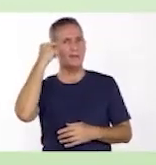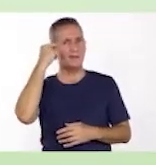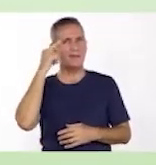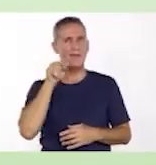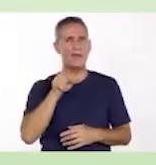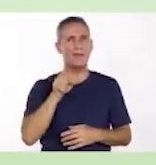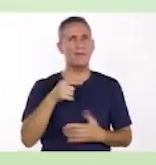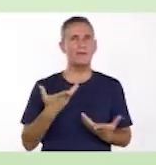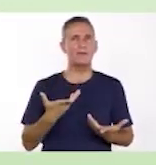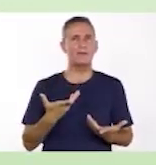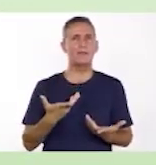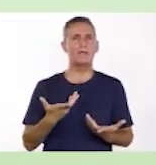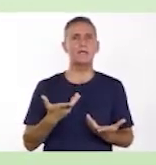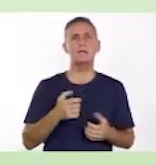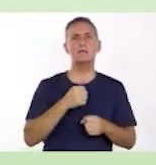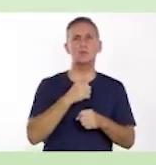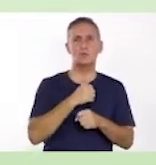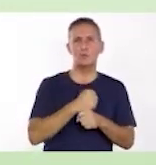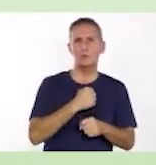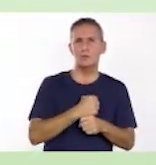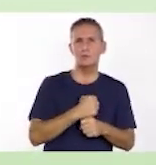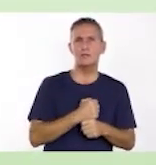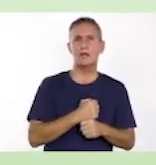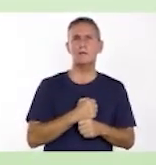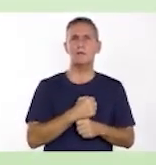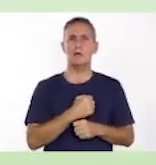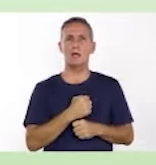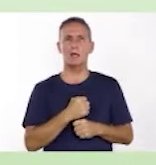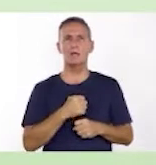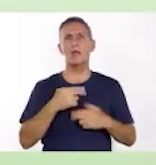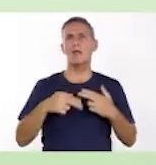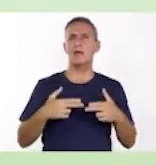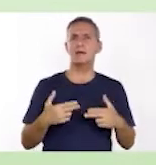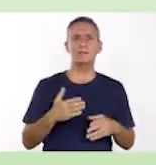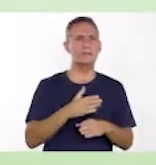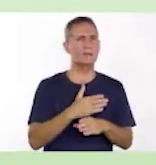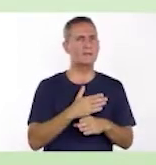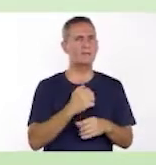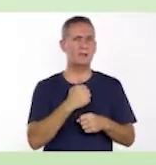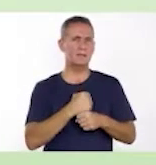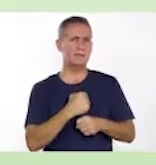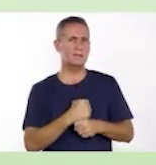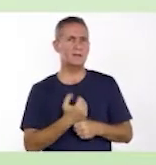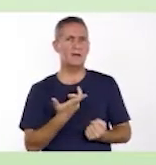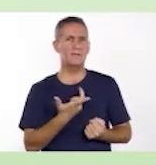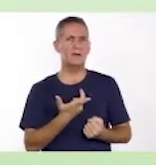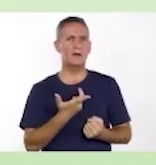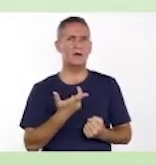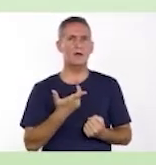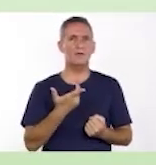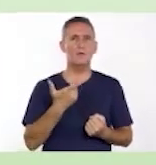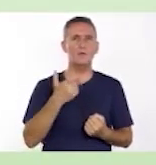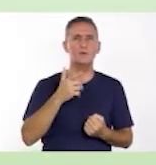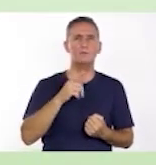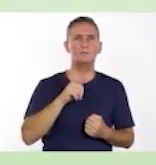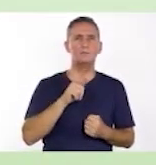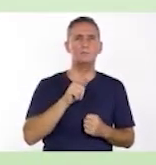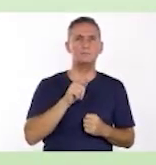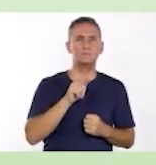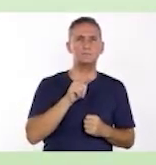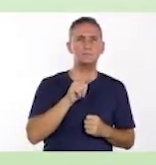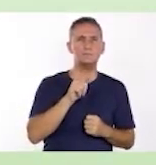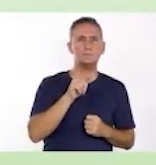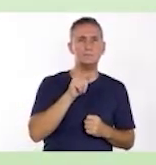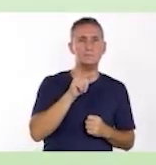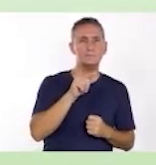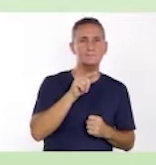sirvió a él de trabajar o desempeñar varios oficios, de estar